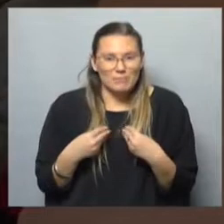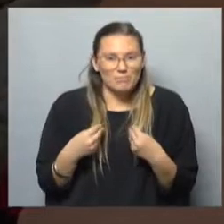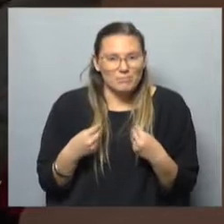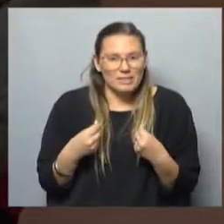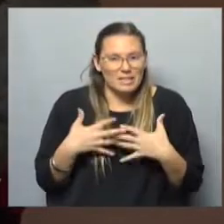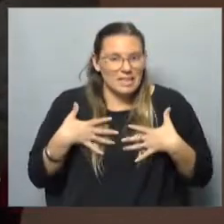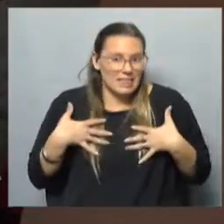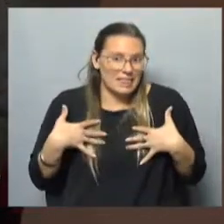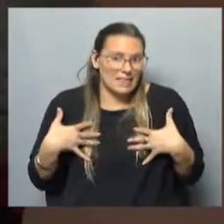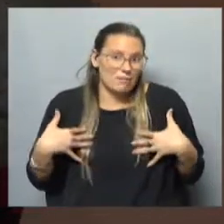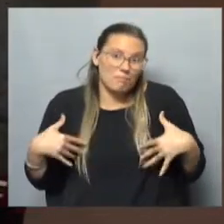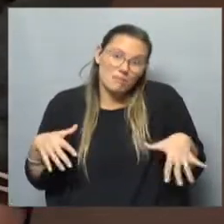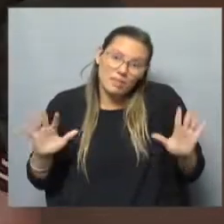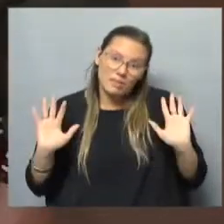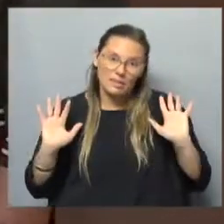sentimientos.